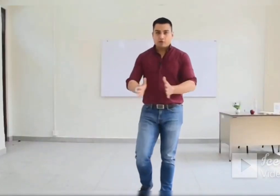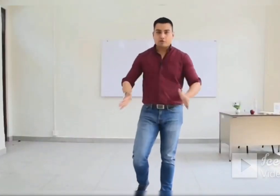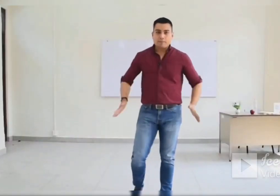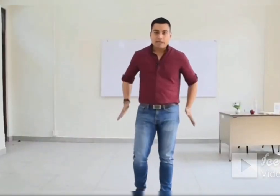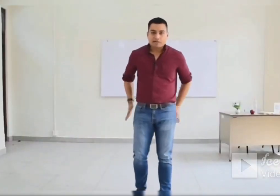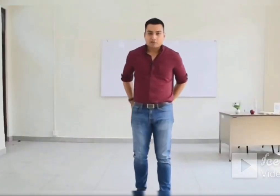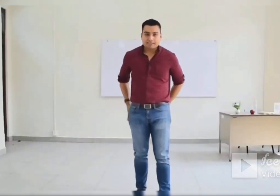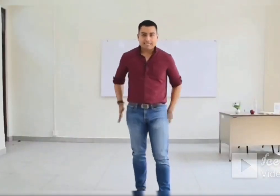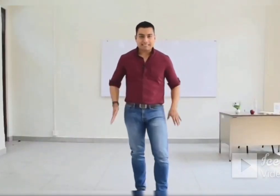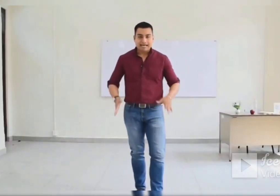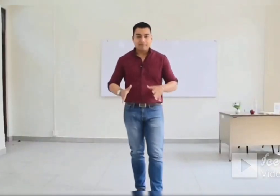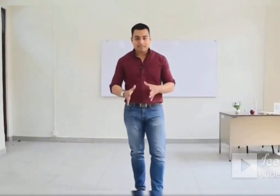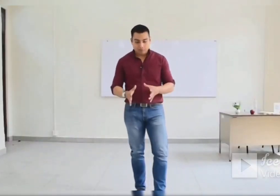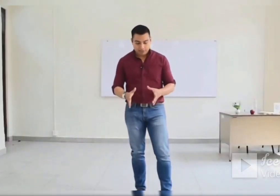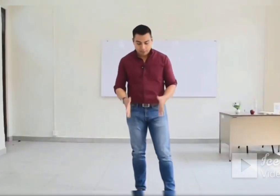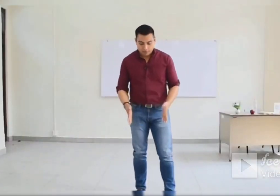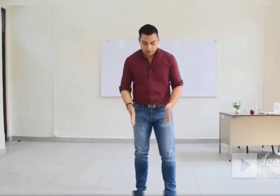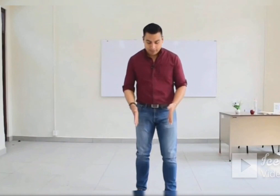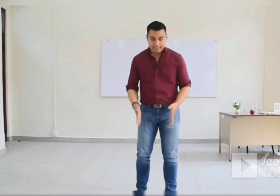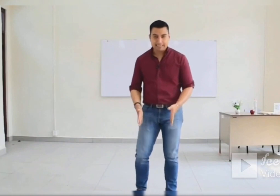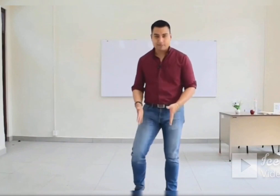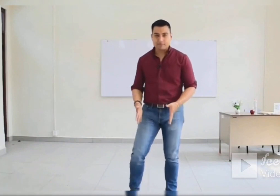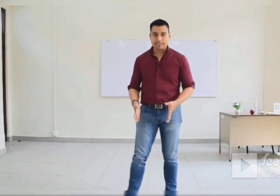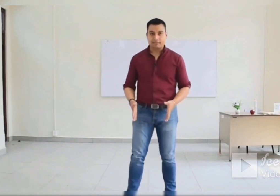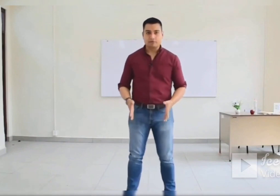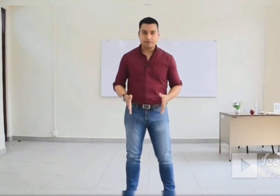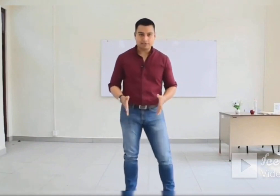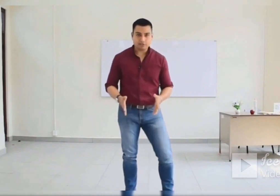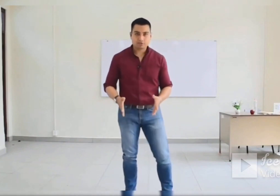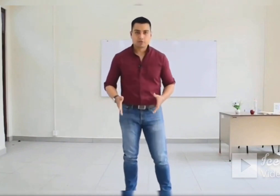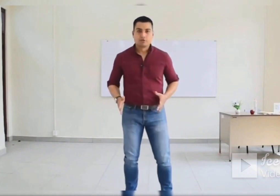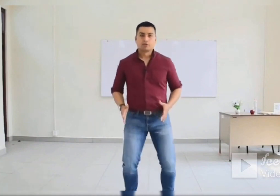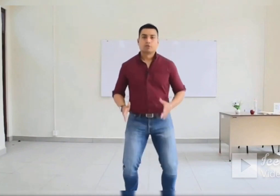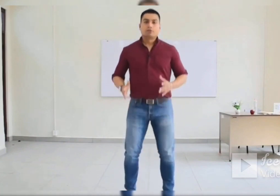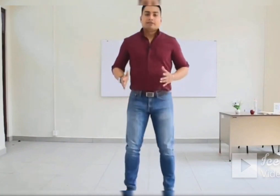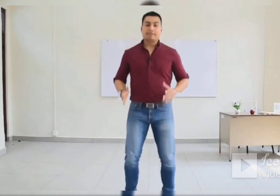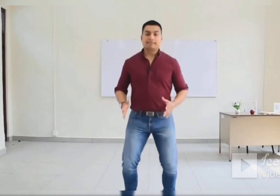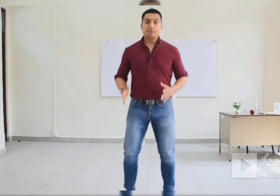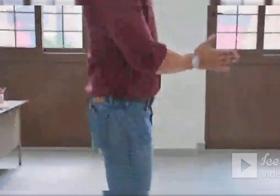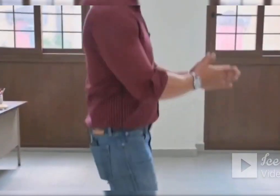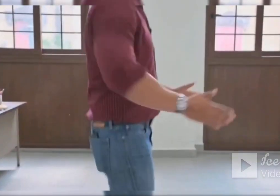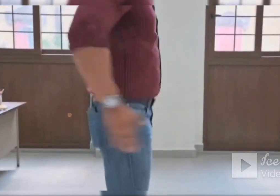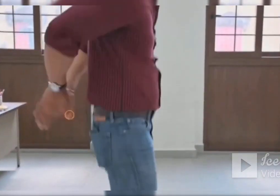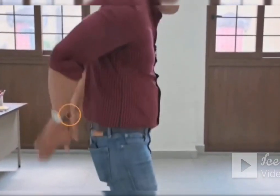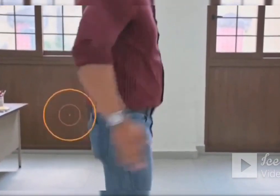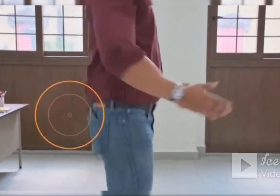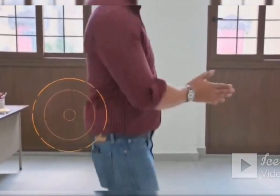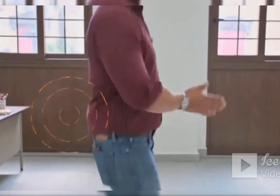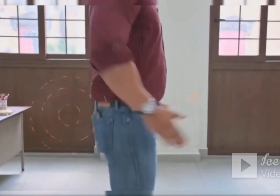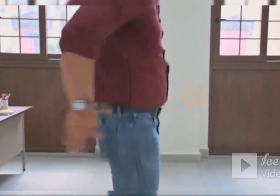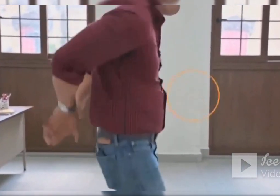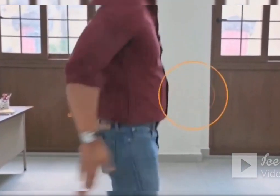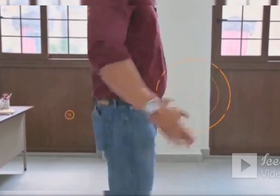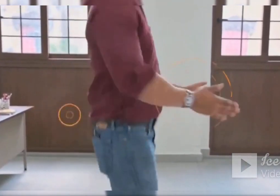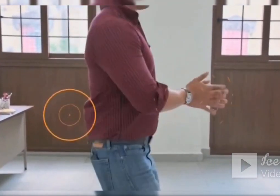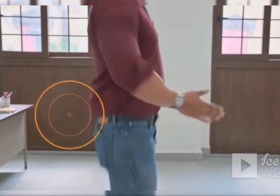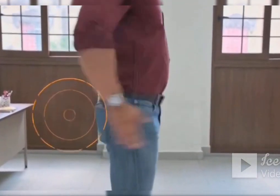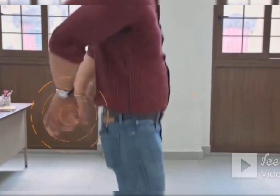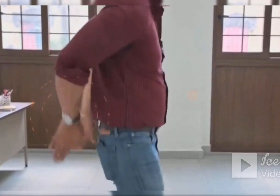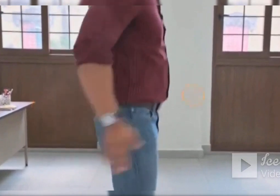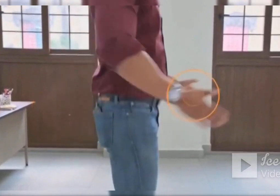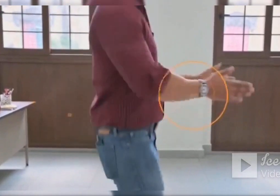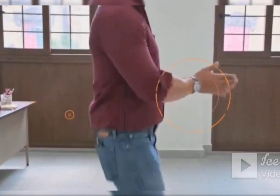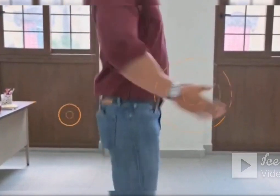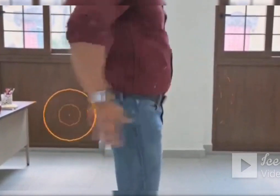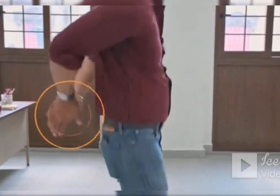al frente, con un aplauso atrás al mismo tiempo que seguimos saltando. ¿Listos? Saltamos. 1, 2,